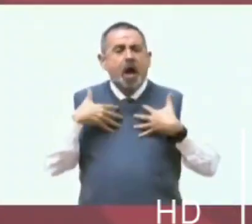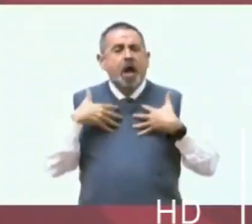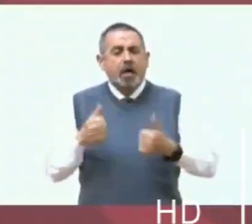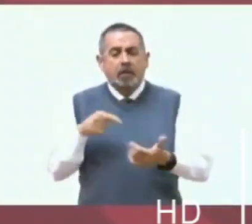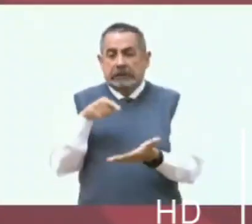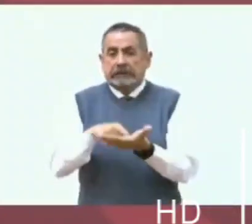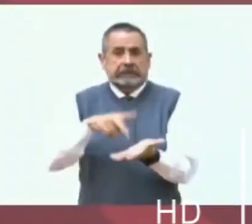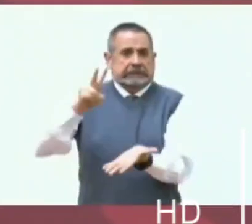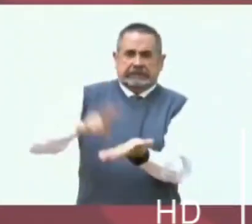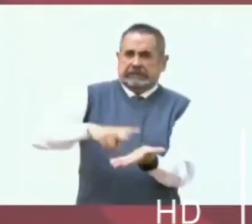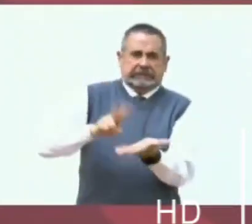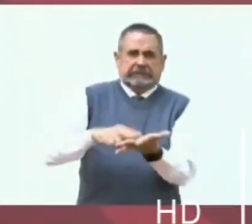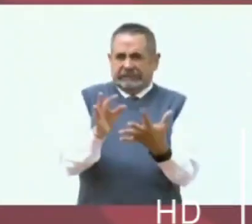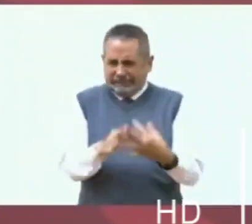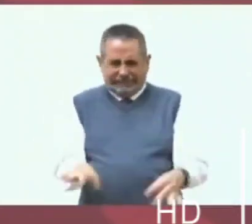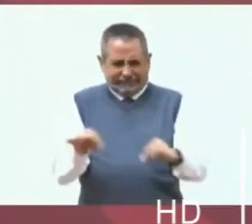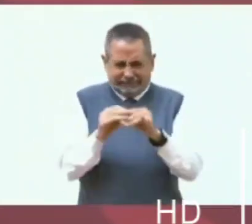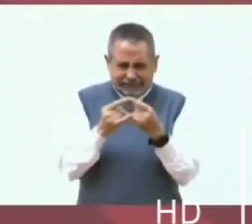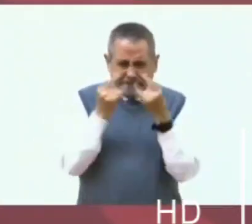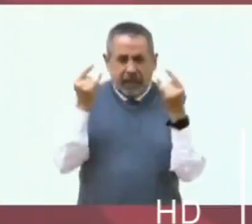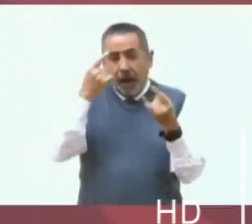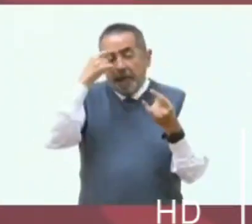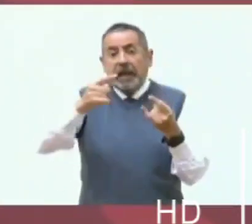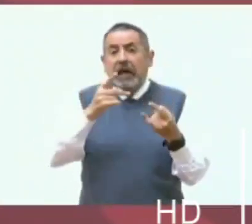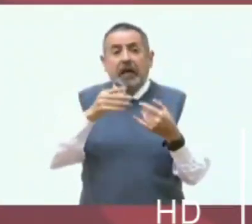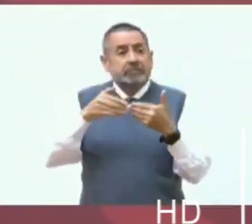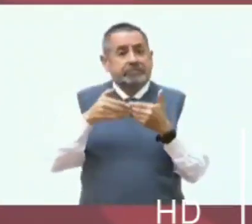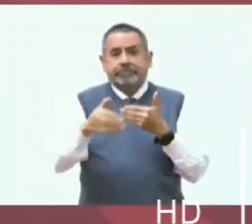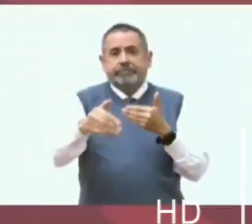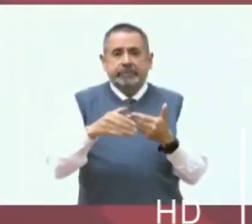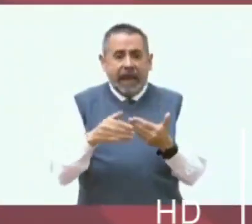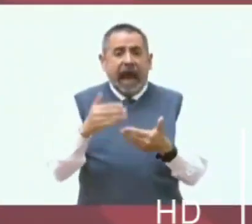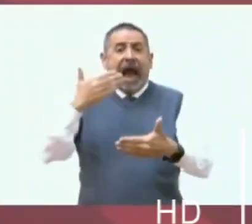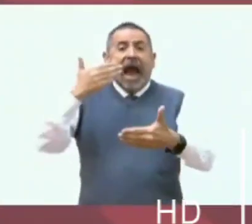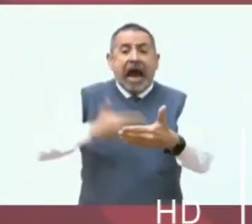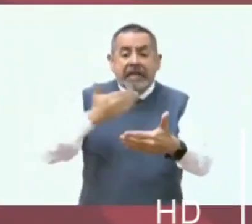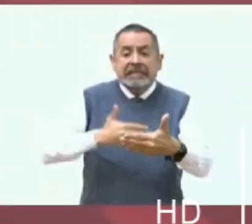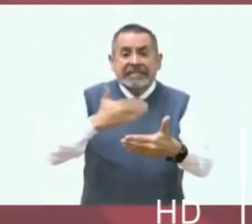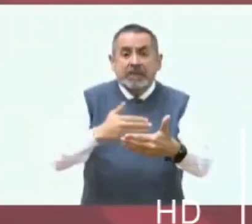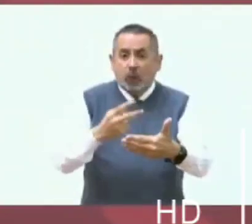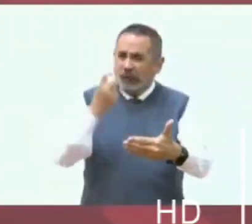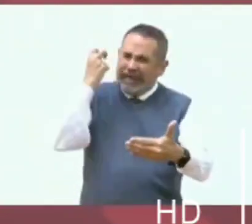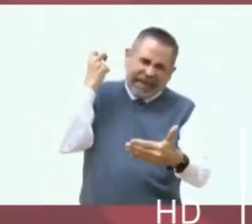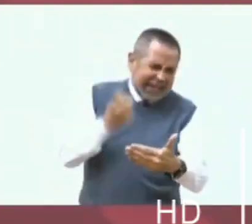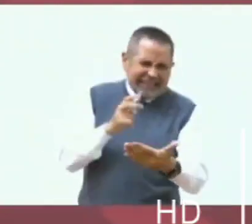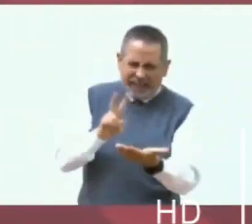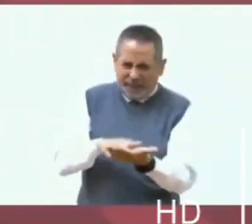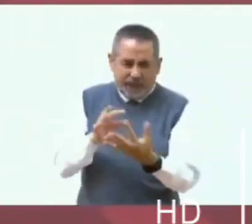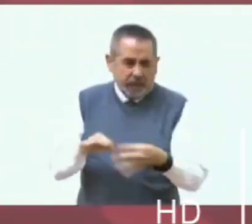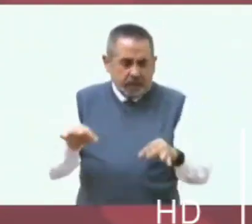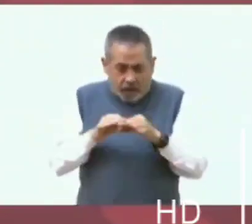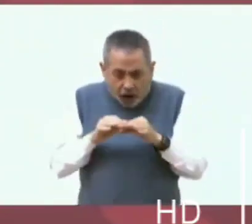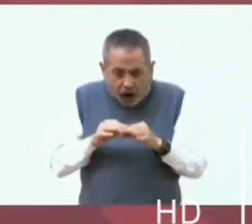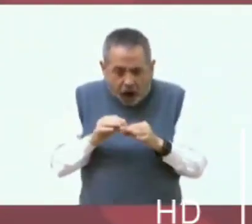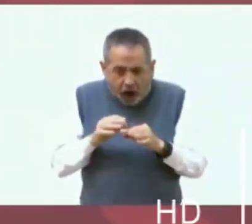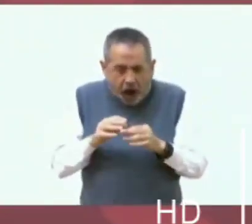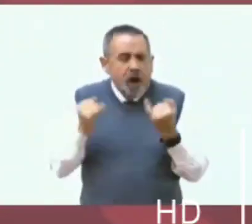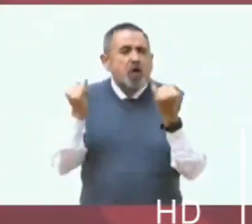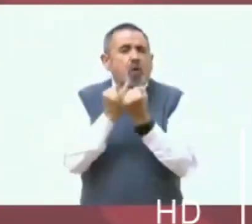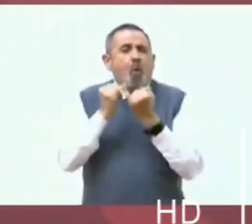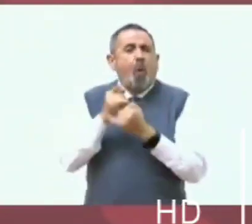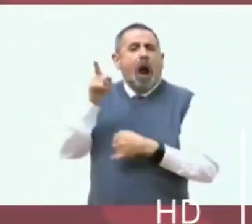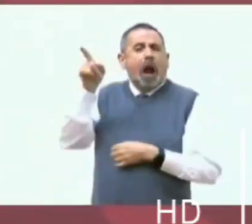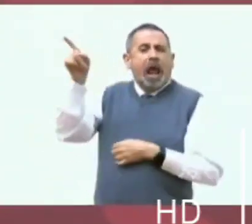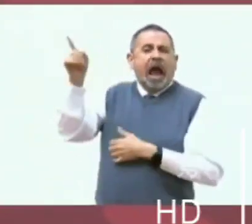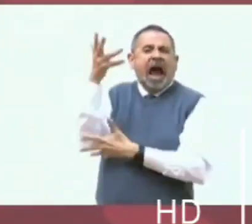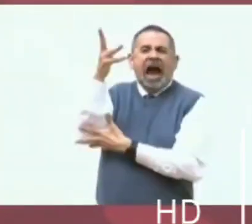es la materia prima de la historia. Estaba en los archivos, por ende, como la ceiba de mi pueblo.